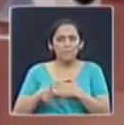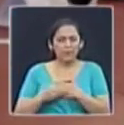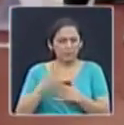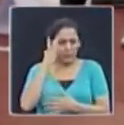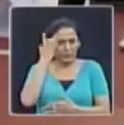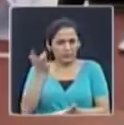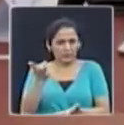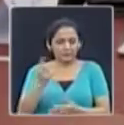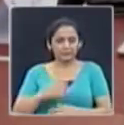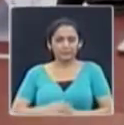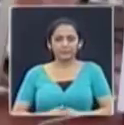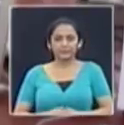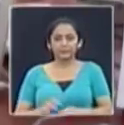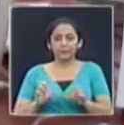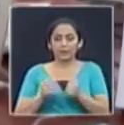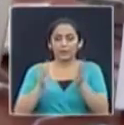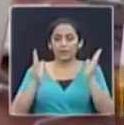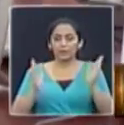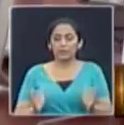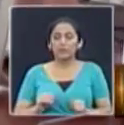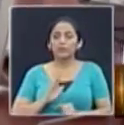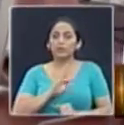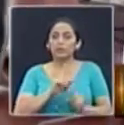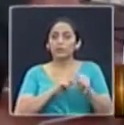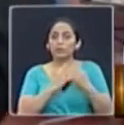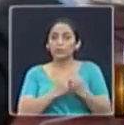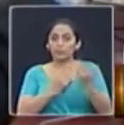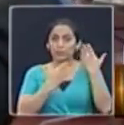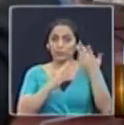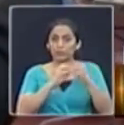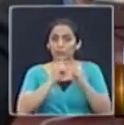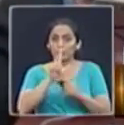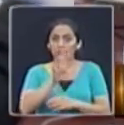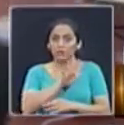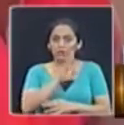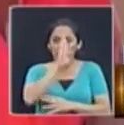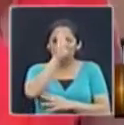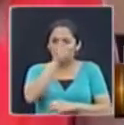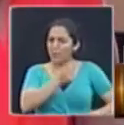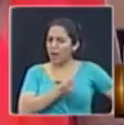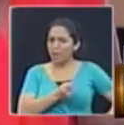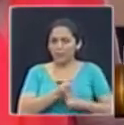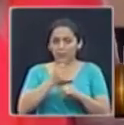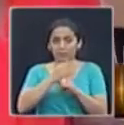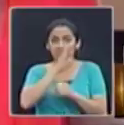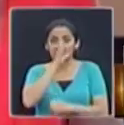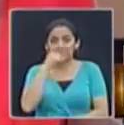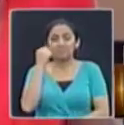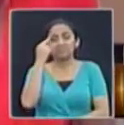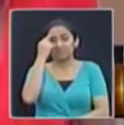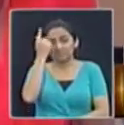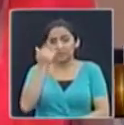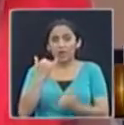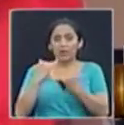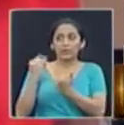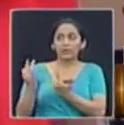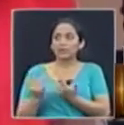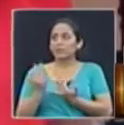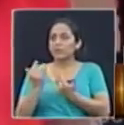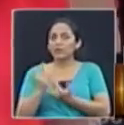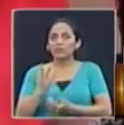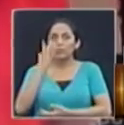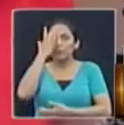Los asambleístas de Alianza País, fieles a su líder político Rafael Correa, están expectantes por el retorno de este